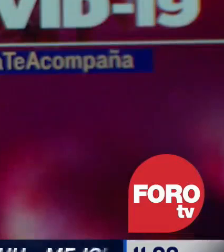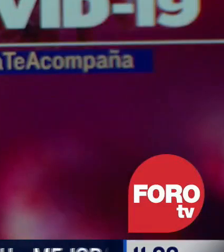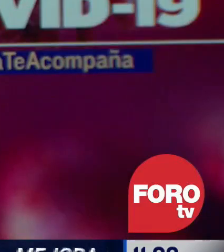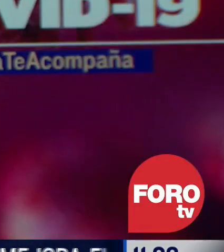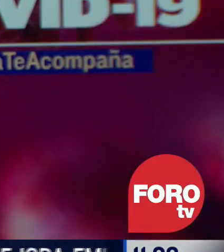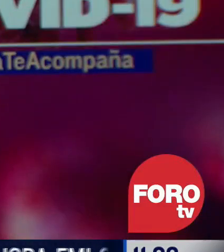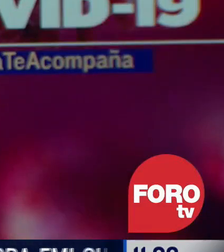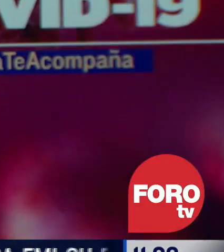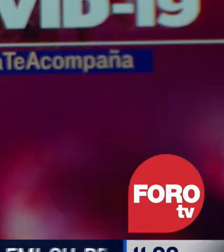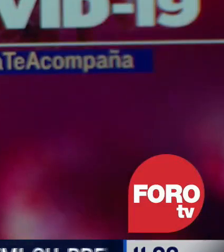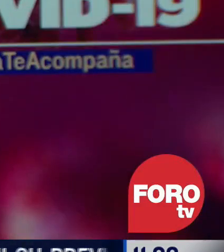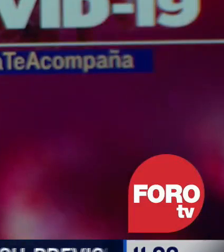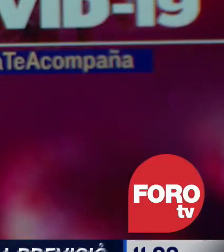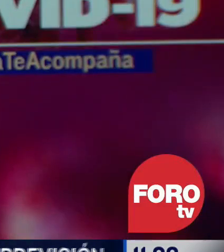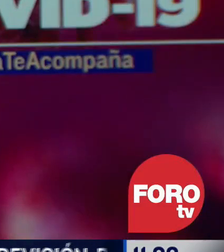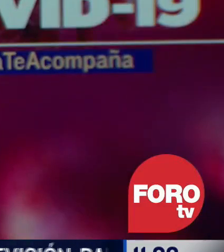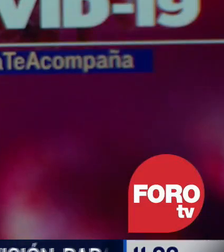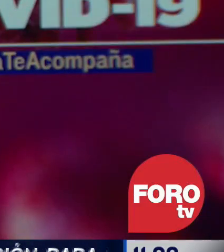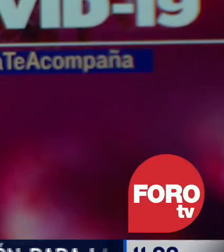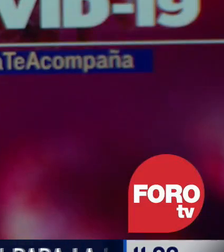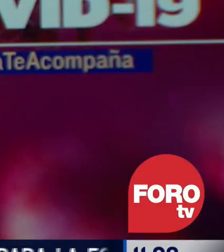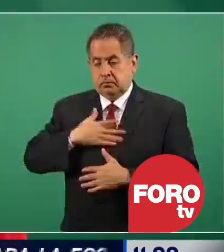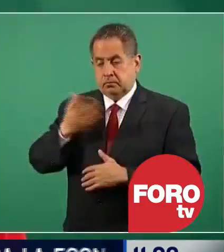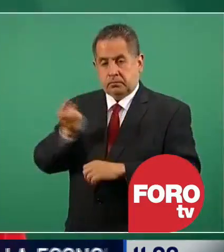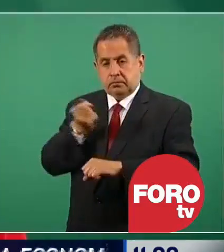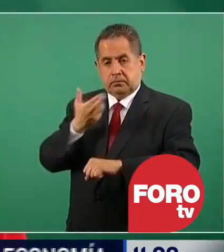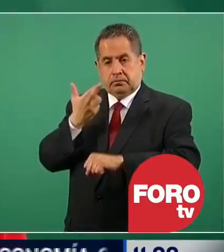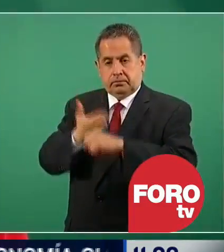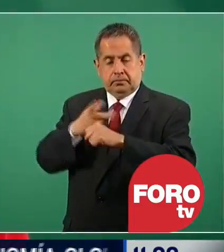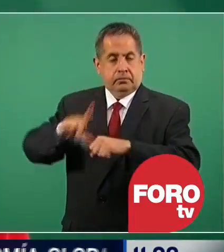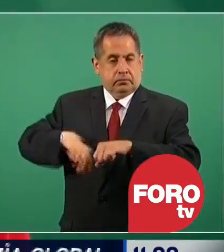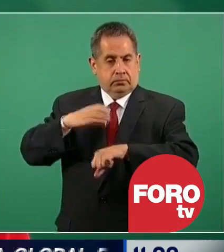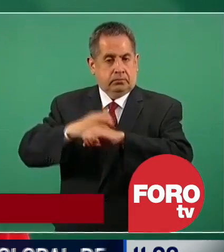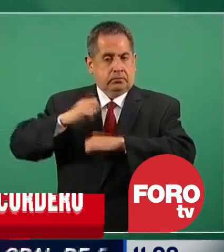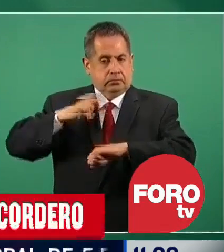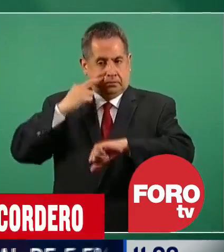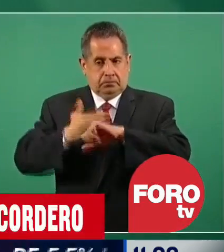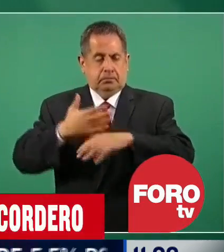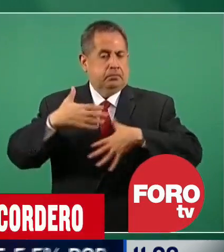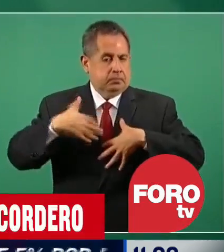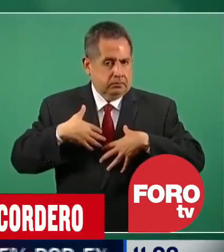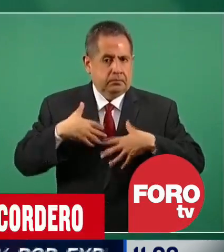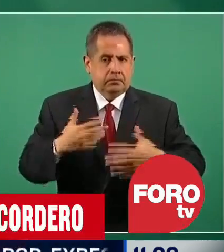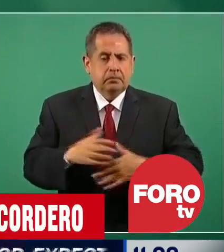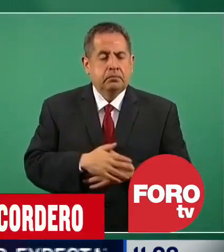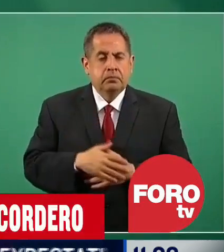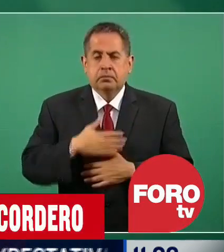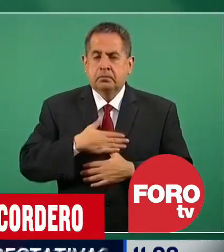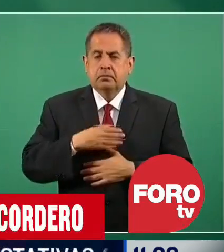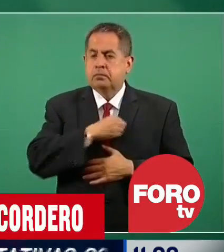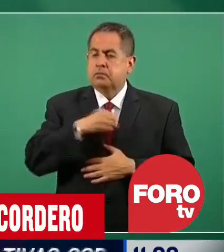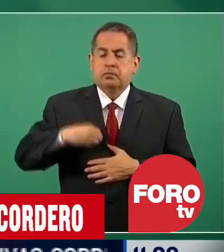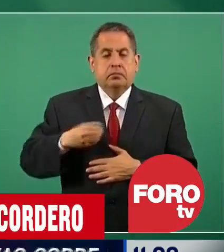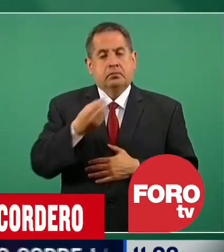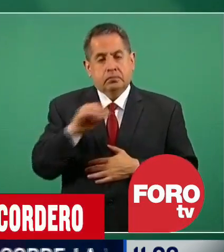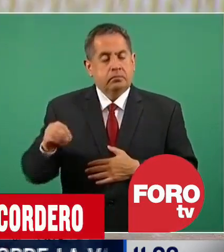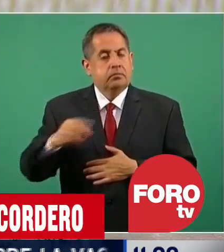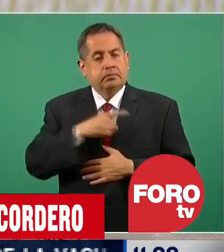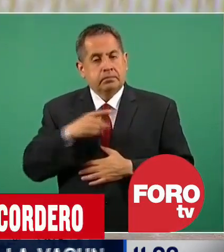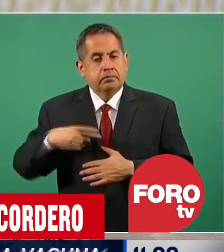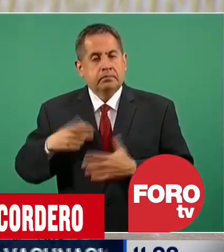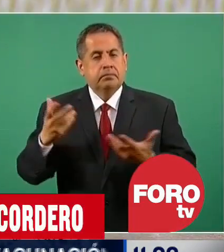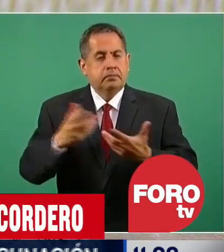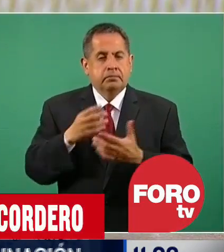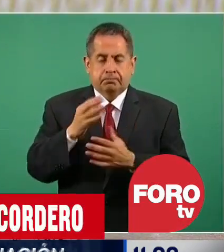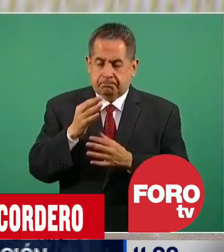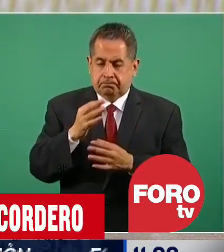Y hoy por la mañana, durante la conferencia matutina en Palacio Nacional, la secretaria de Gobernación, Olga Sánchez Cordero, ya con un negativo de PCR, se refirió